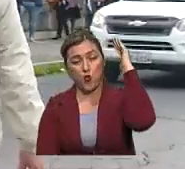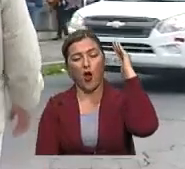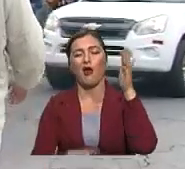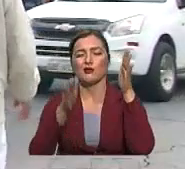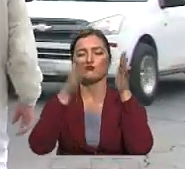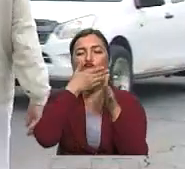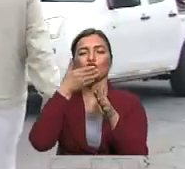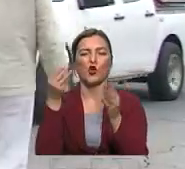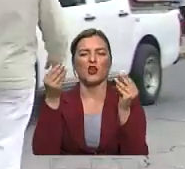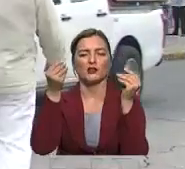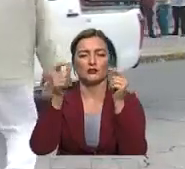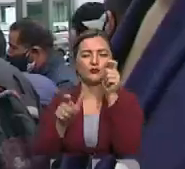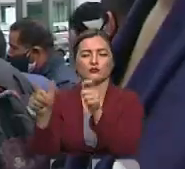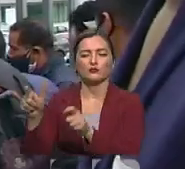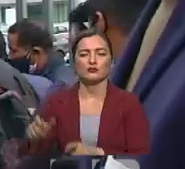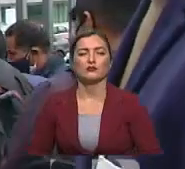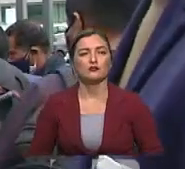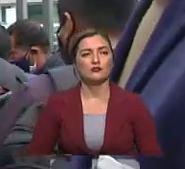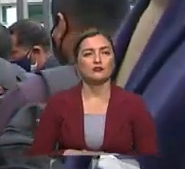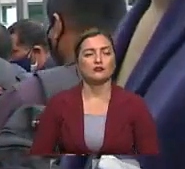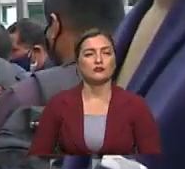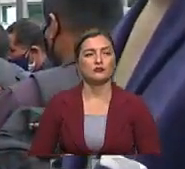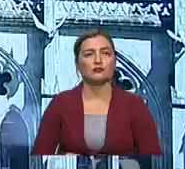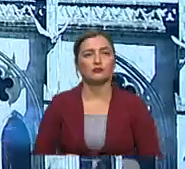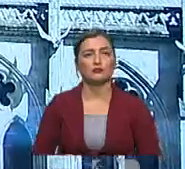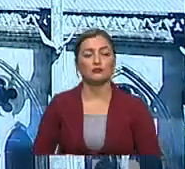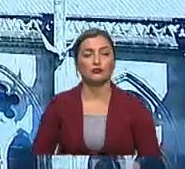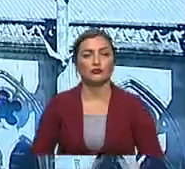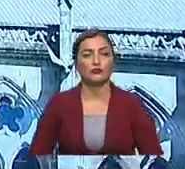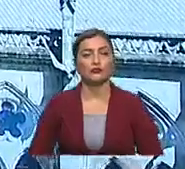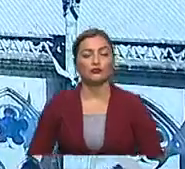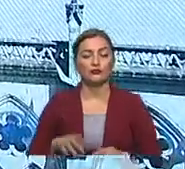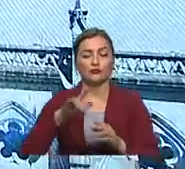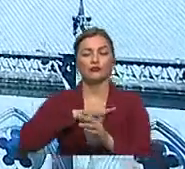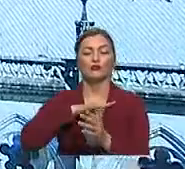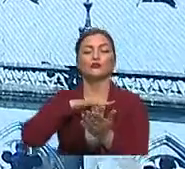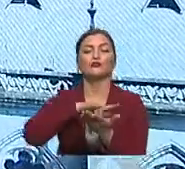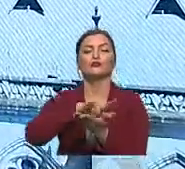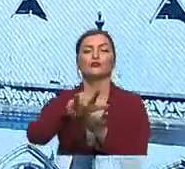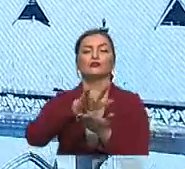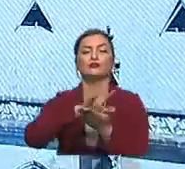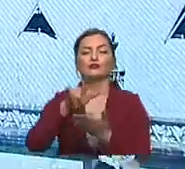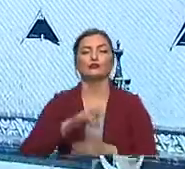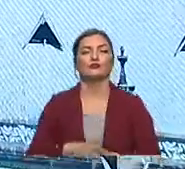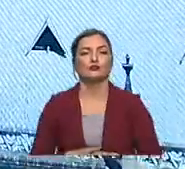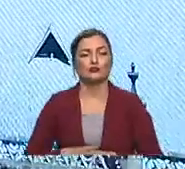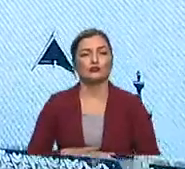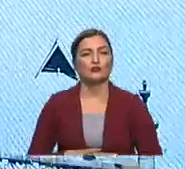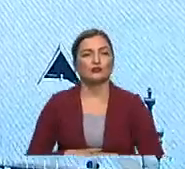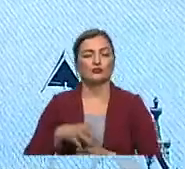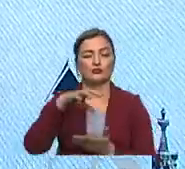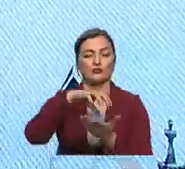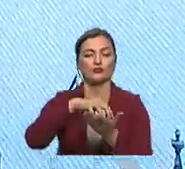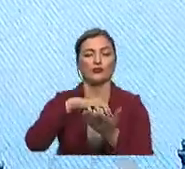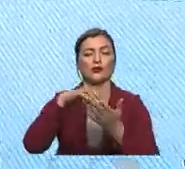a la ciudadanía. En Quito, Juan Miguel Rodríguez, 24 horas. El aeropuerto ubicado en la localidad de Cumbaraxa, en la